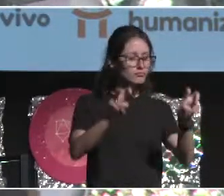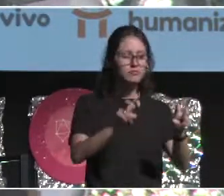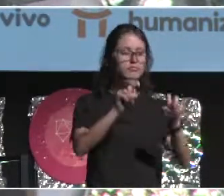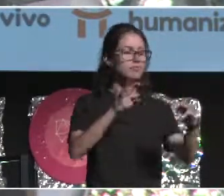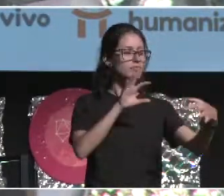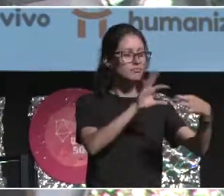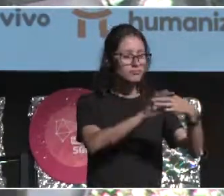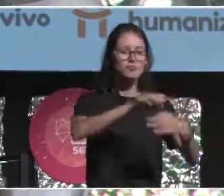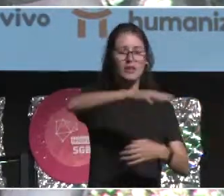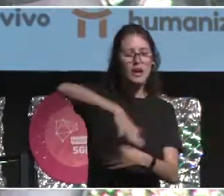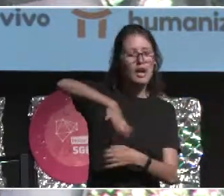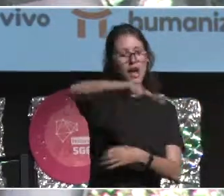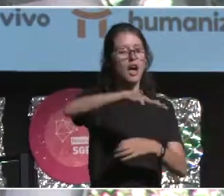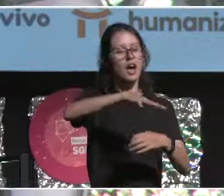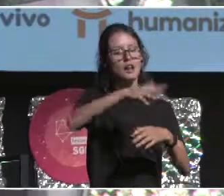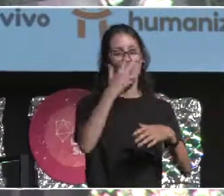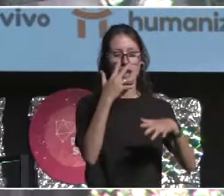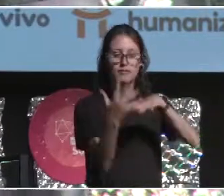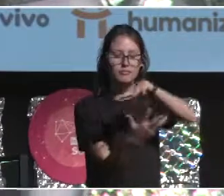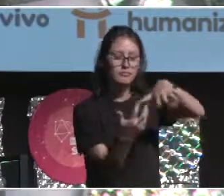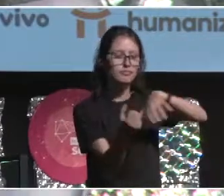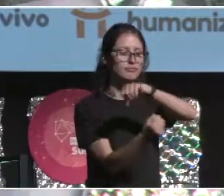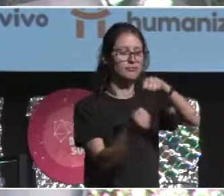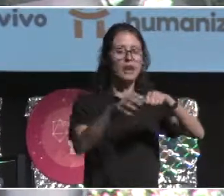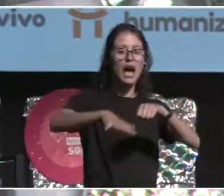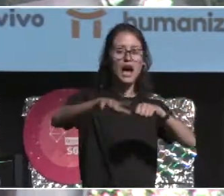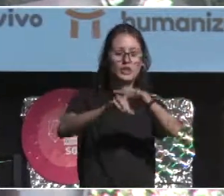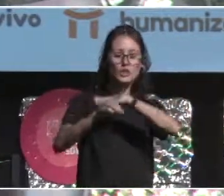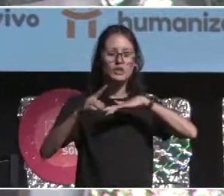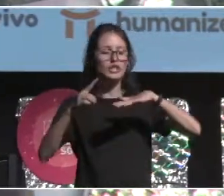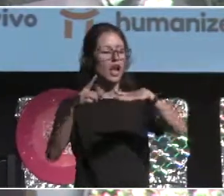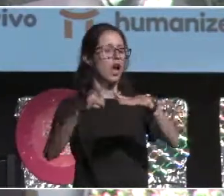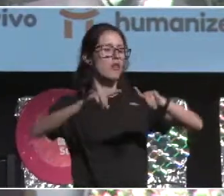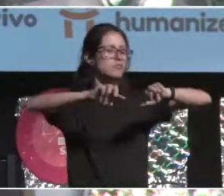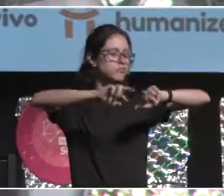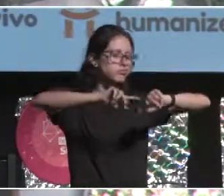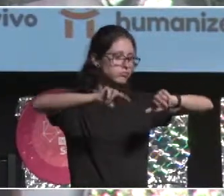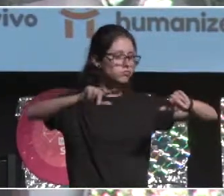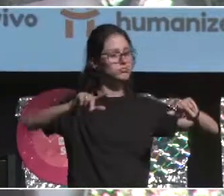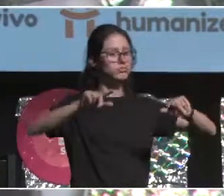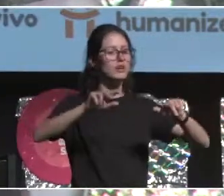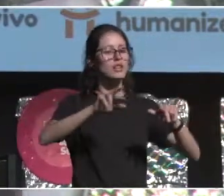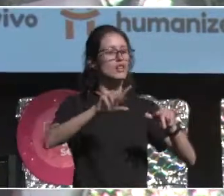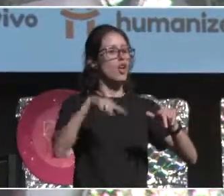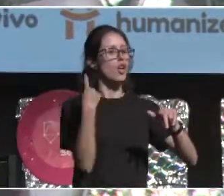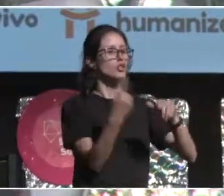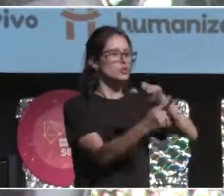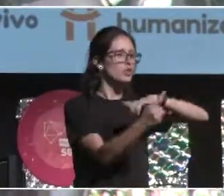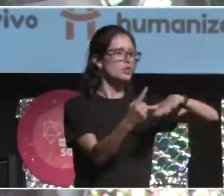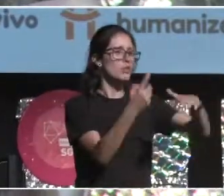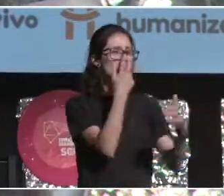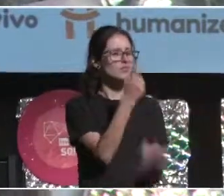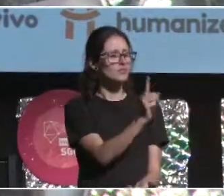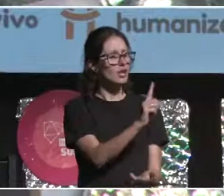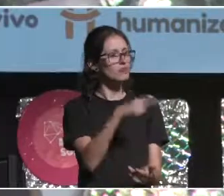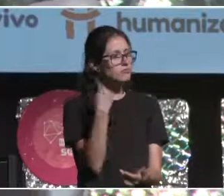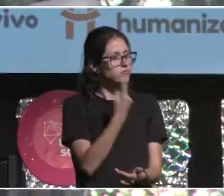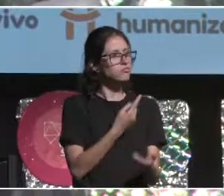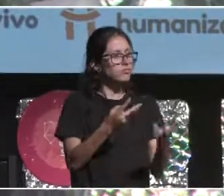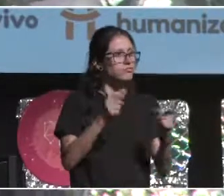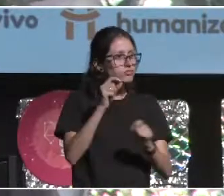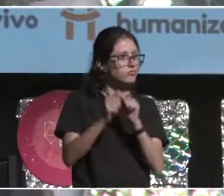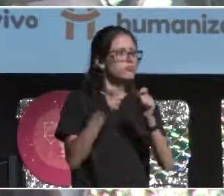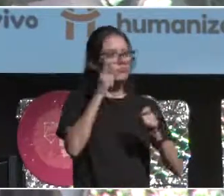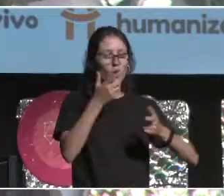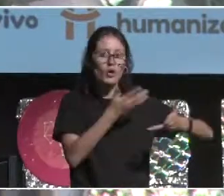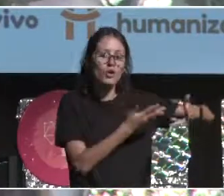económicos a nivel empresarial, pero no social. Nosotros le damos el enfoque social. ¿Qué es lo que vemos acá? Compartir